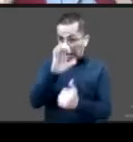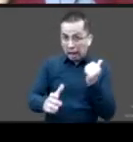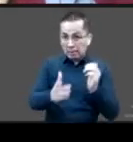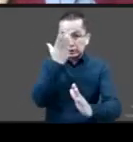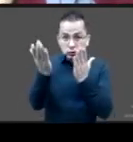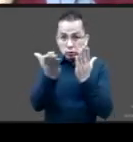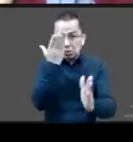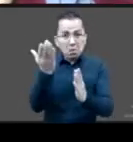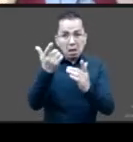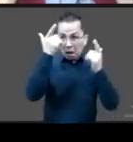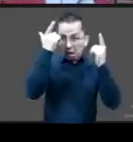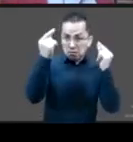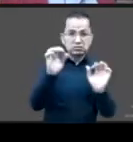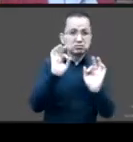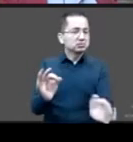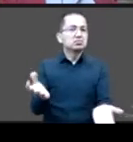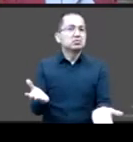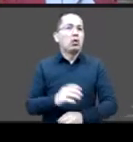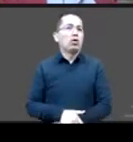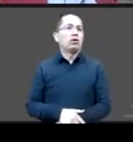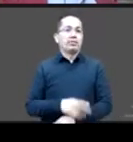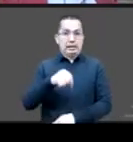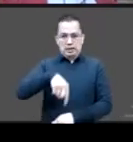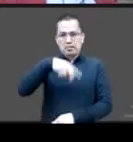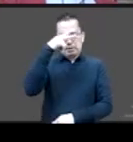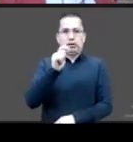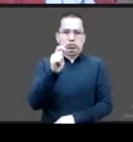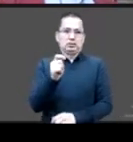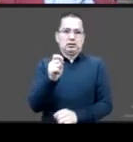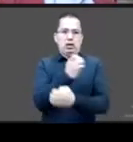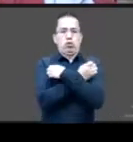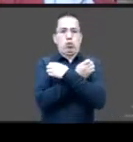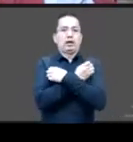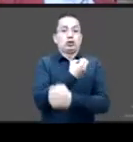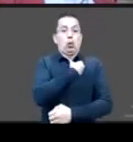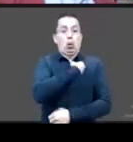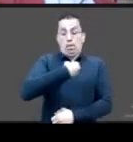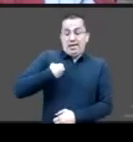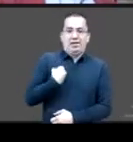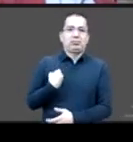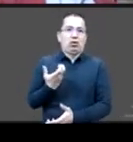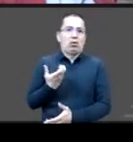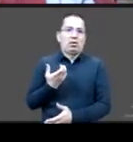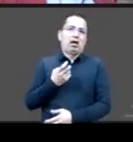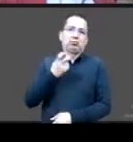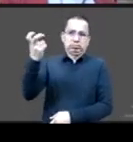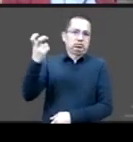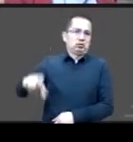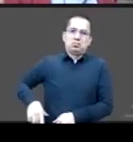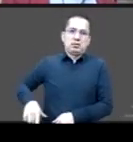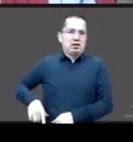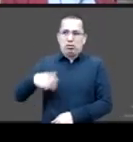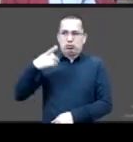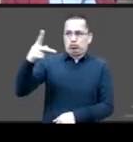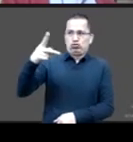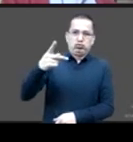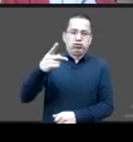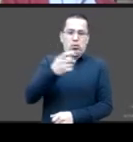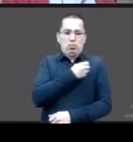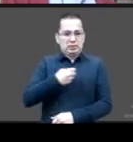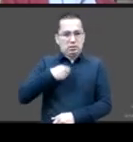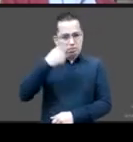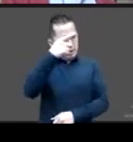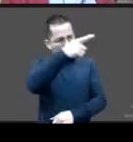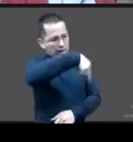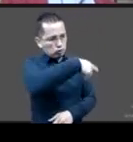obligatoria en México y que es un derecho para todas las personas tenemos 11